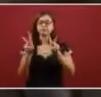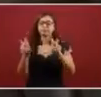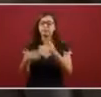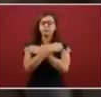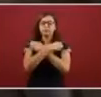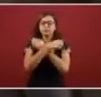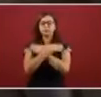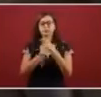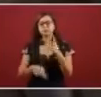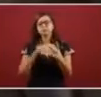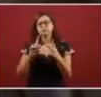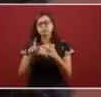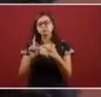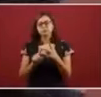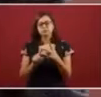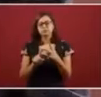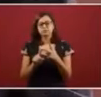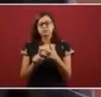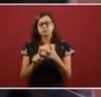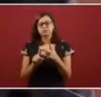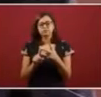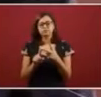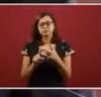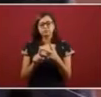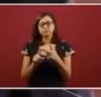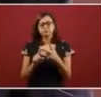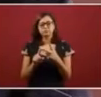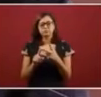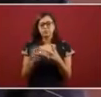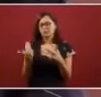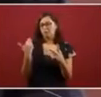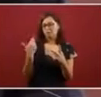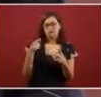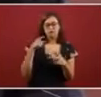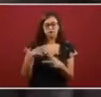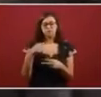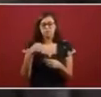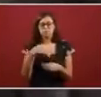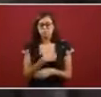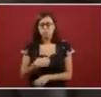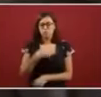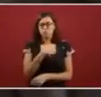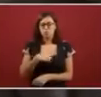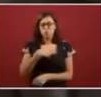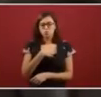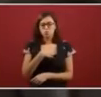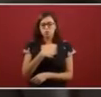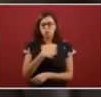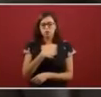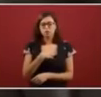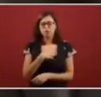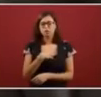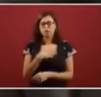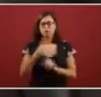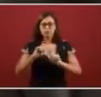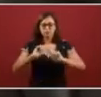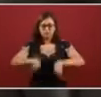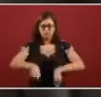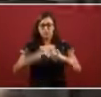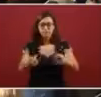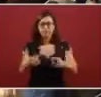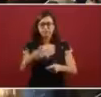Hace algunos días fue muy recibida con, digamos, con mucha satisfacción esta entrega que usted hizo a